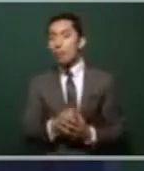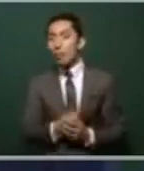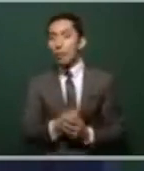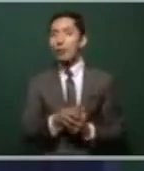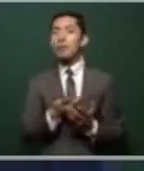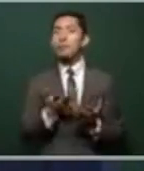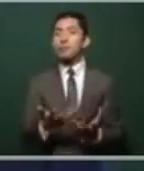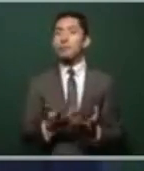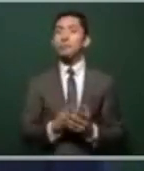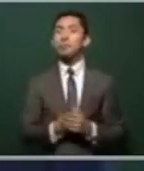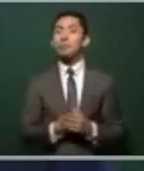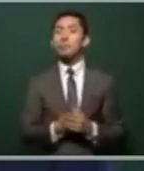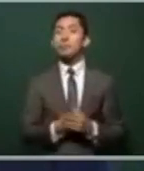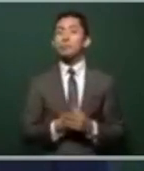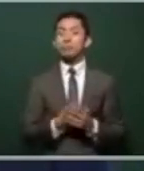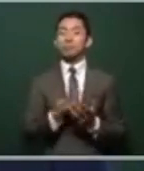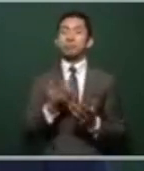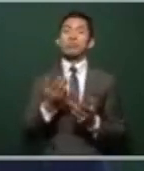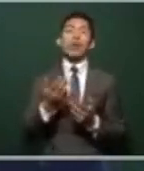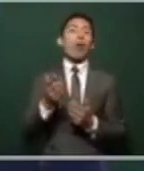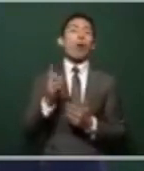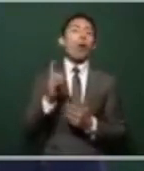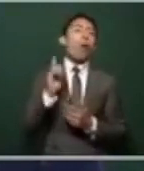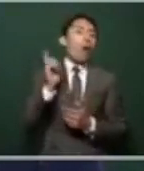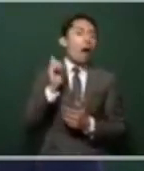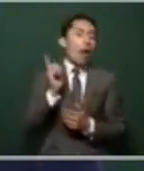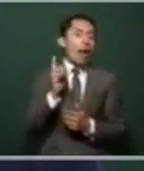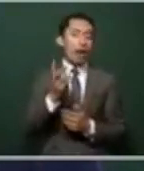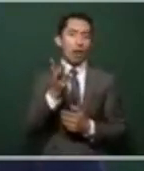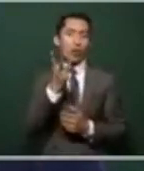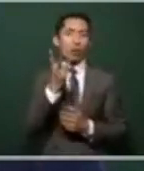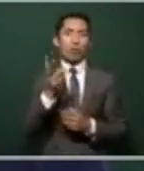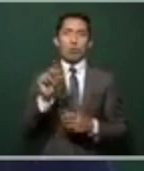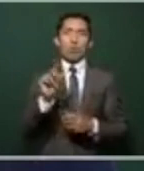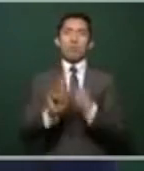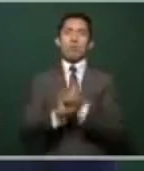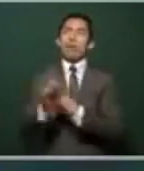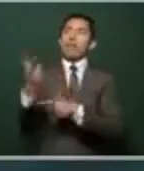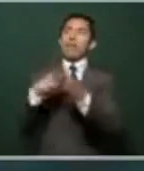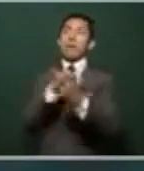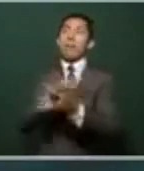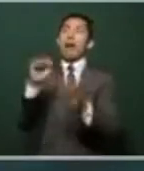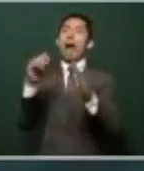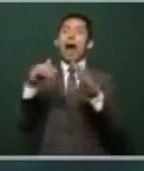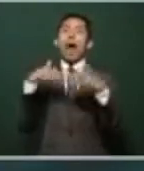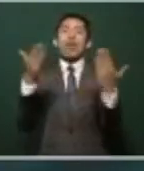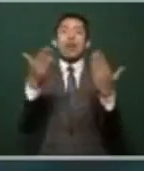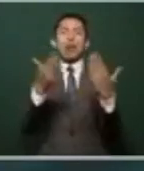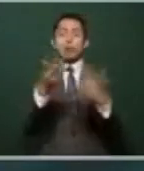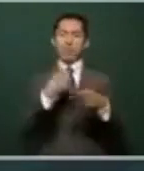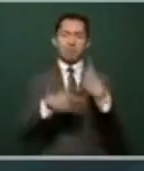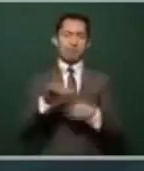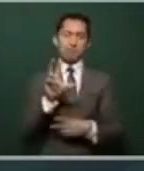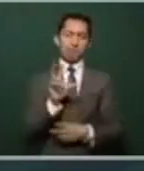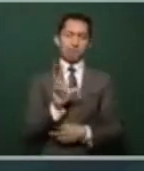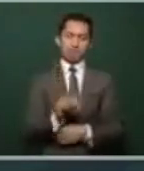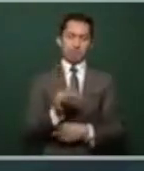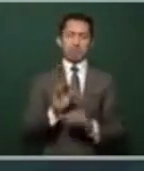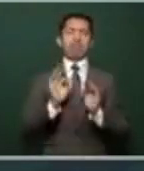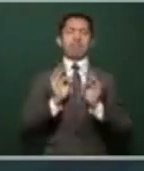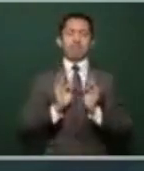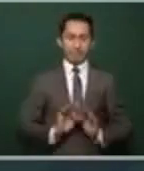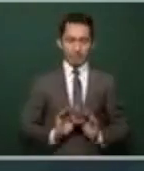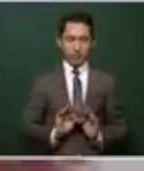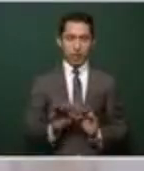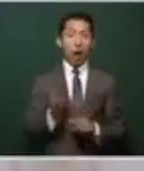de que se vengan delincuentes de otras partes, cuando se actúe también como